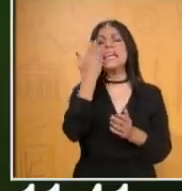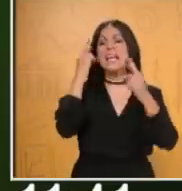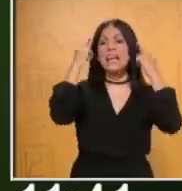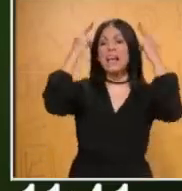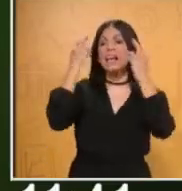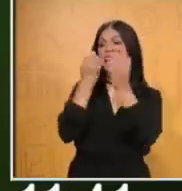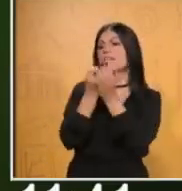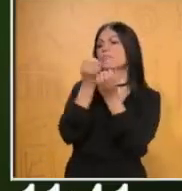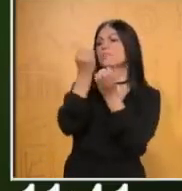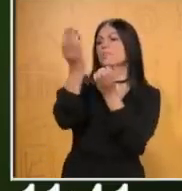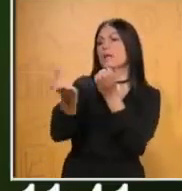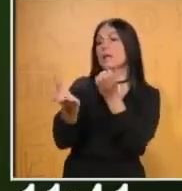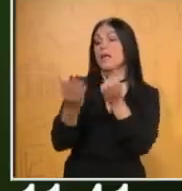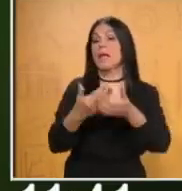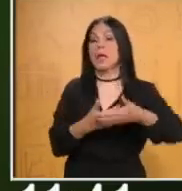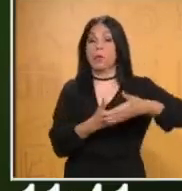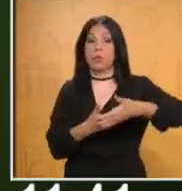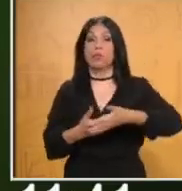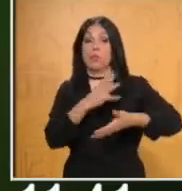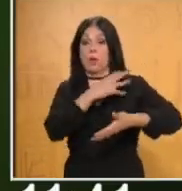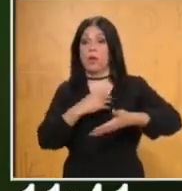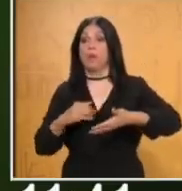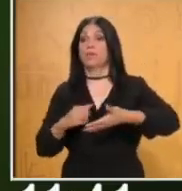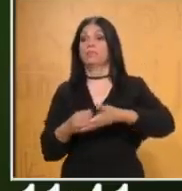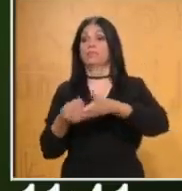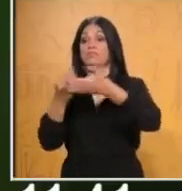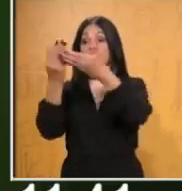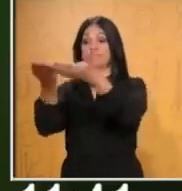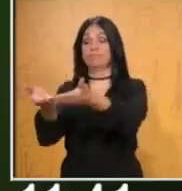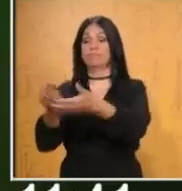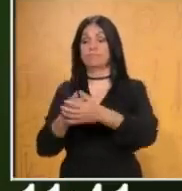Prometió entregar a su hijo.